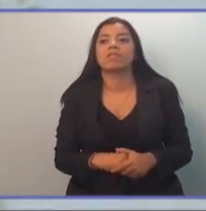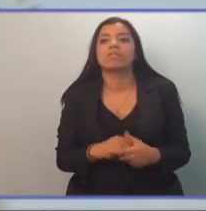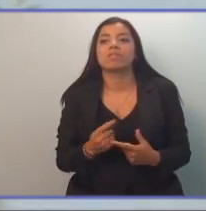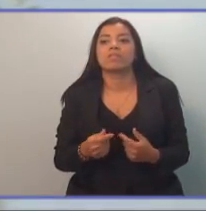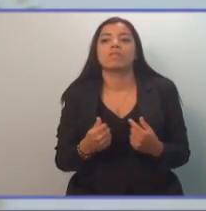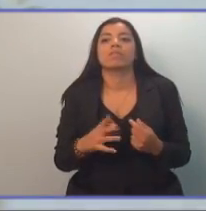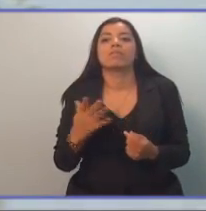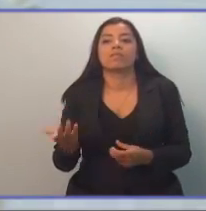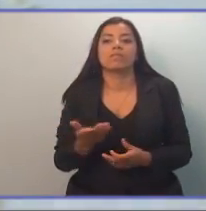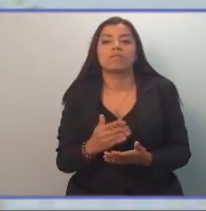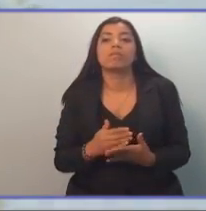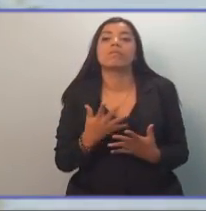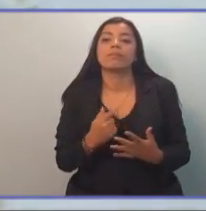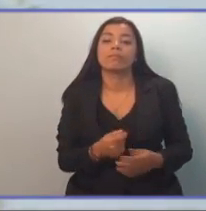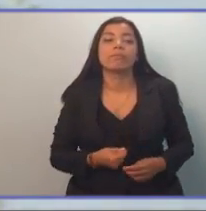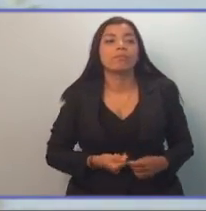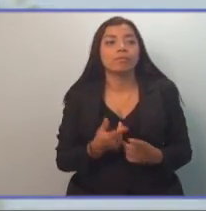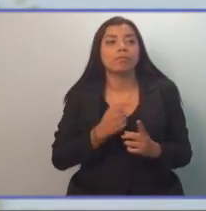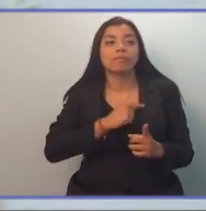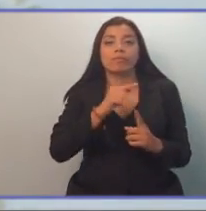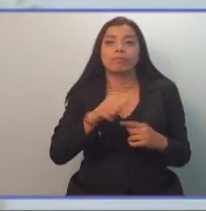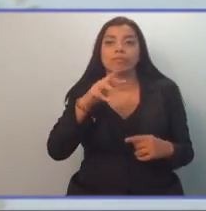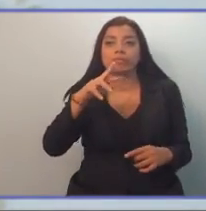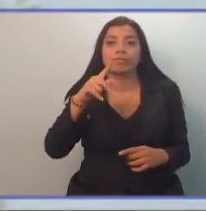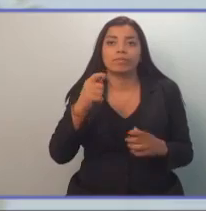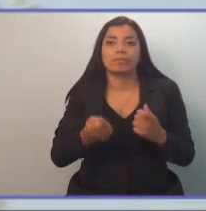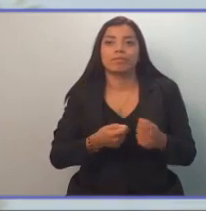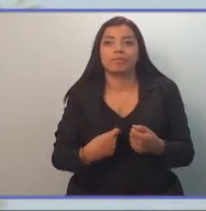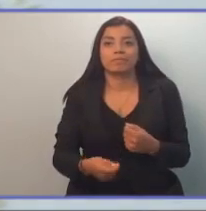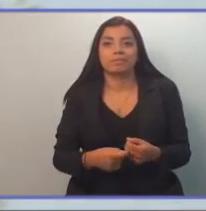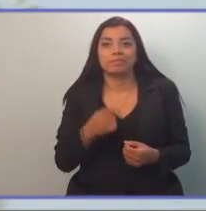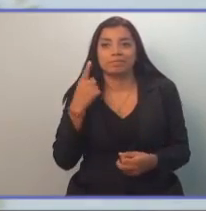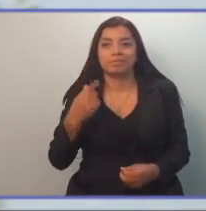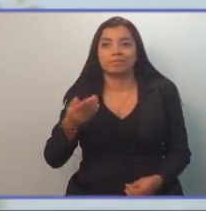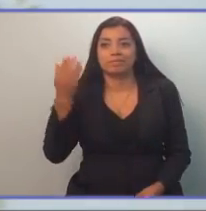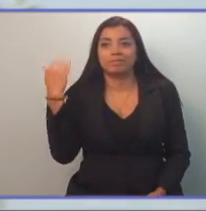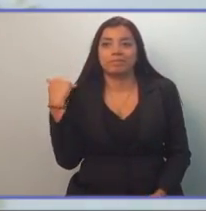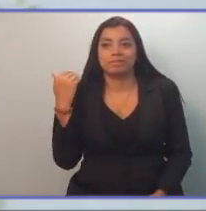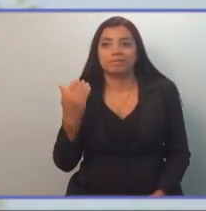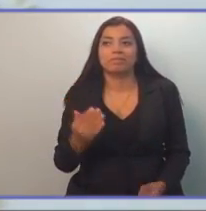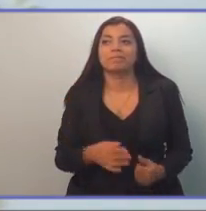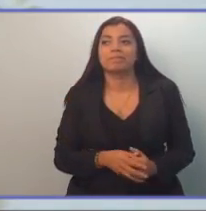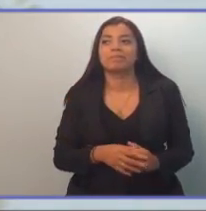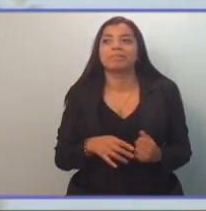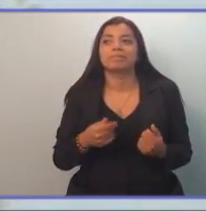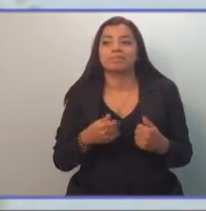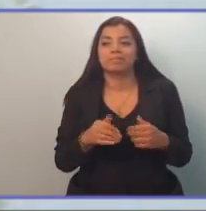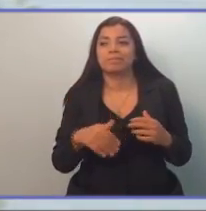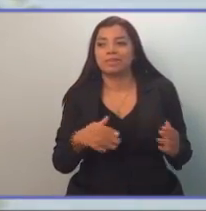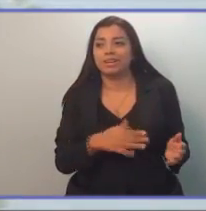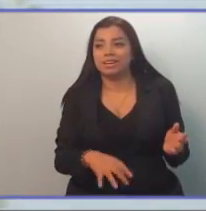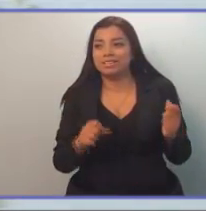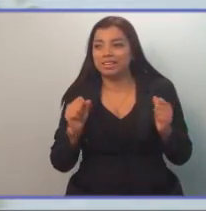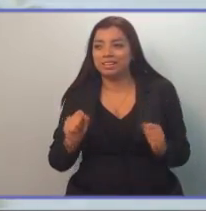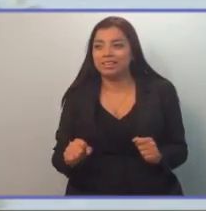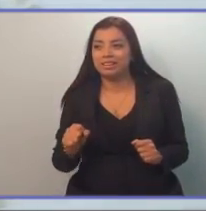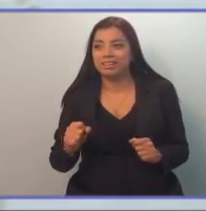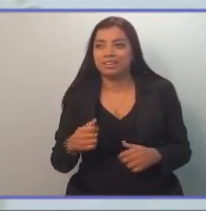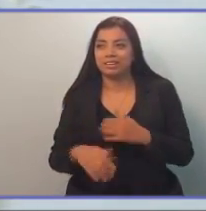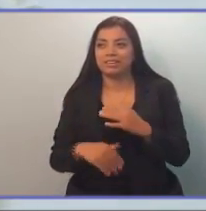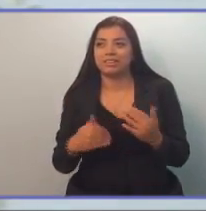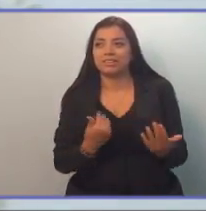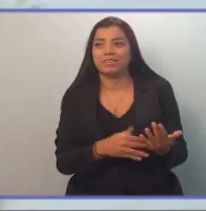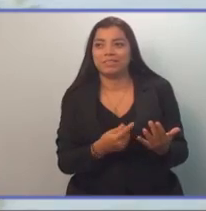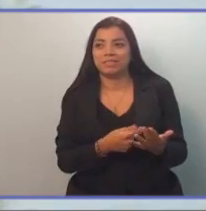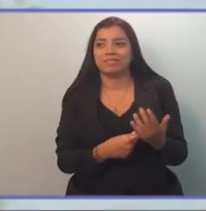resueltos. Debo decir que al 31 de diciembre del año pasado ya se depuró el 91% de los casos, quedando nada más alrededor